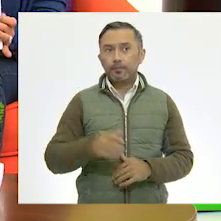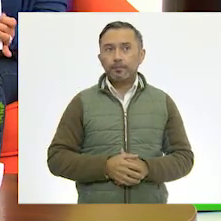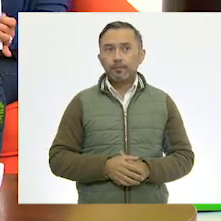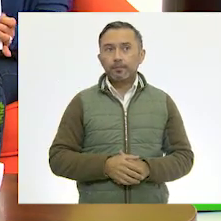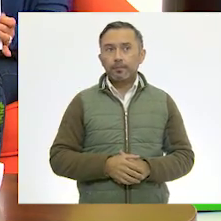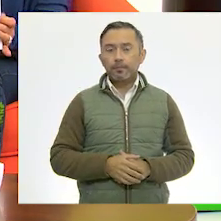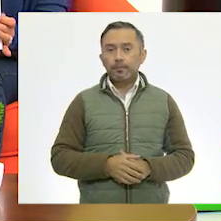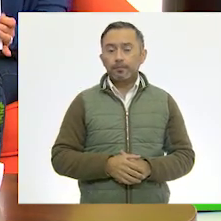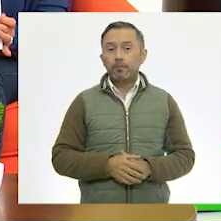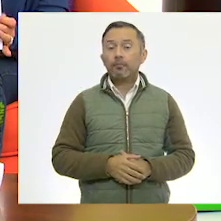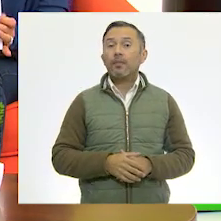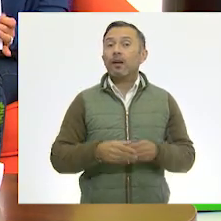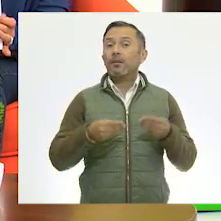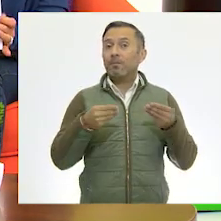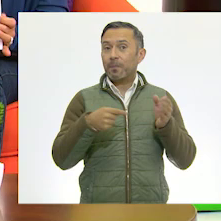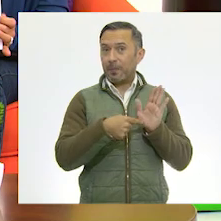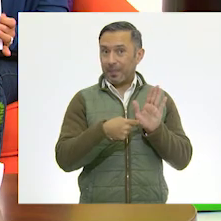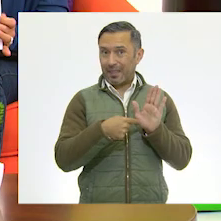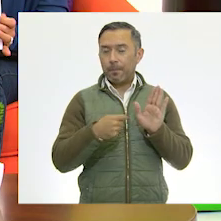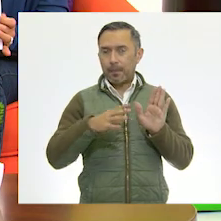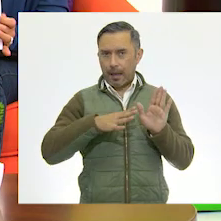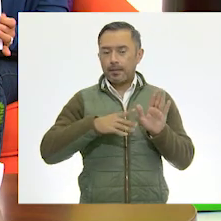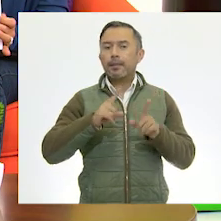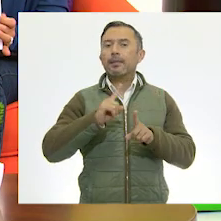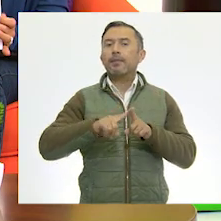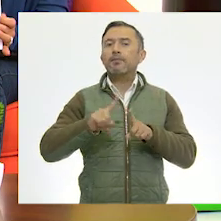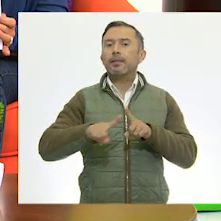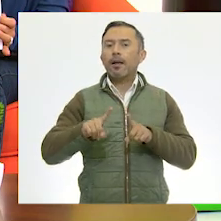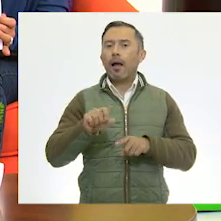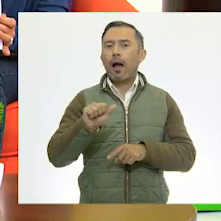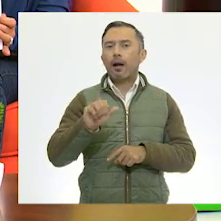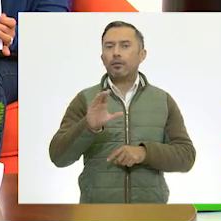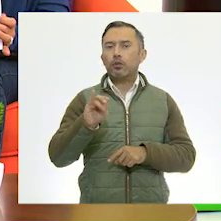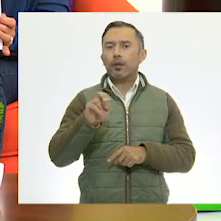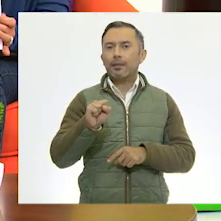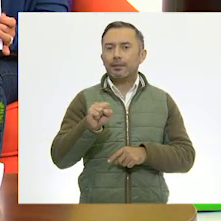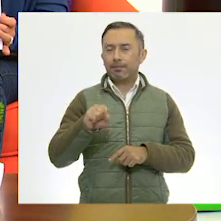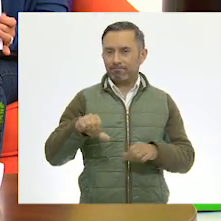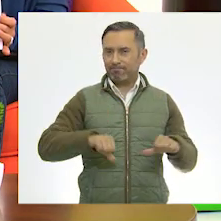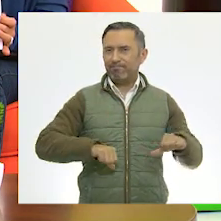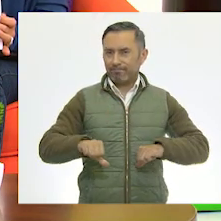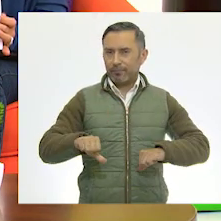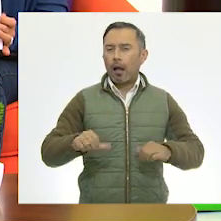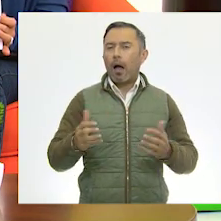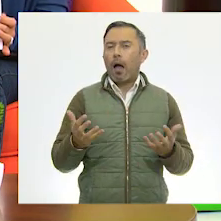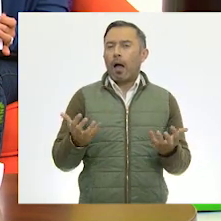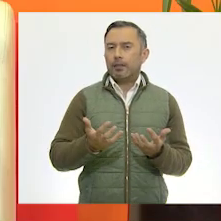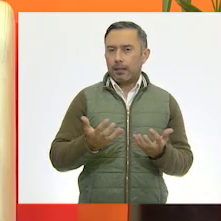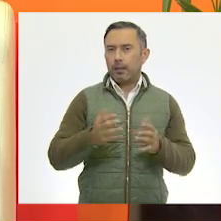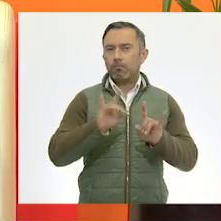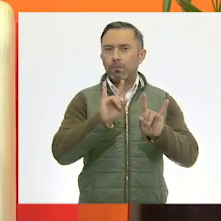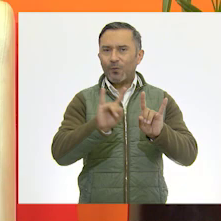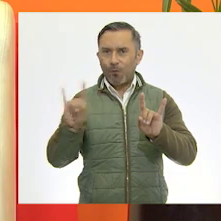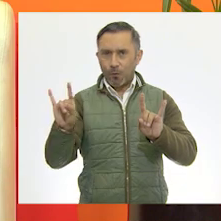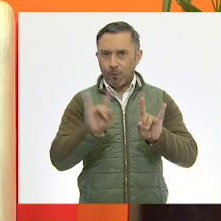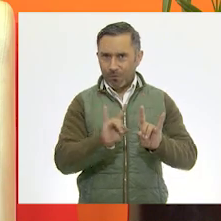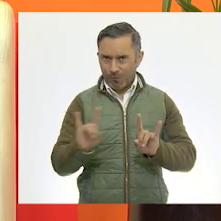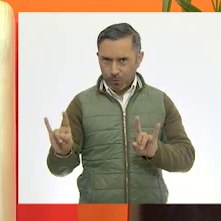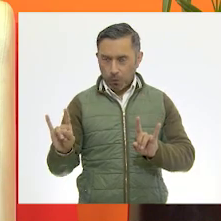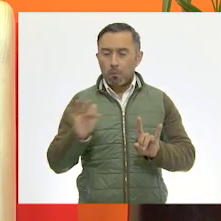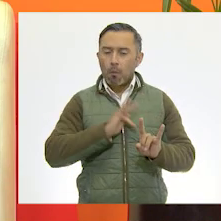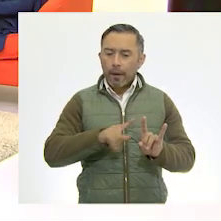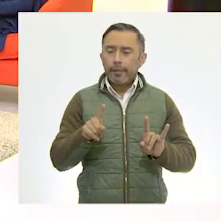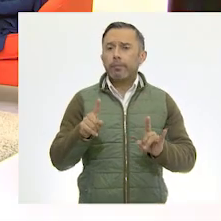Aquí traigo una secuencia de acciones justamente para desarrollar habilidades. Estos se pueden emplear tanto en la escuela como en